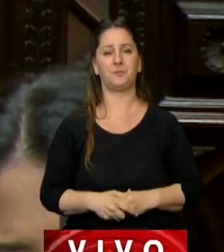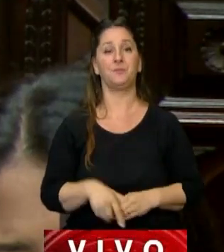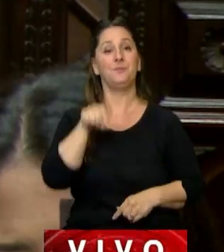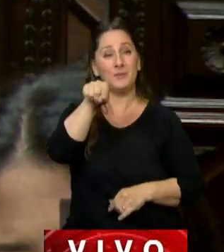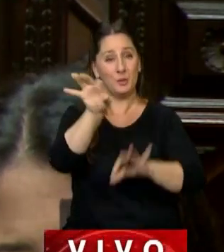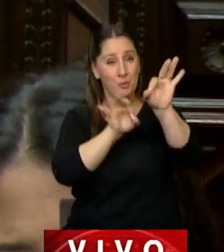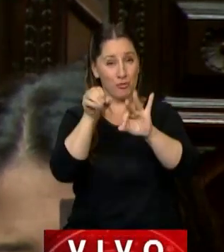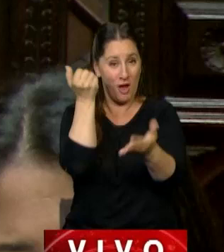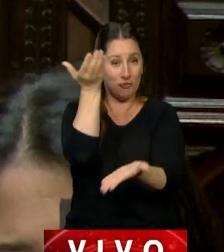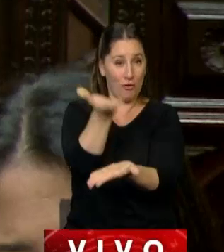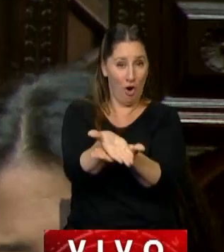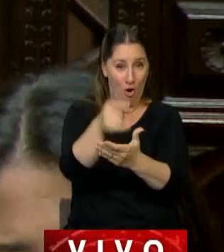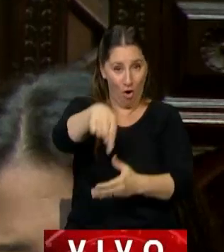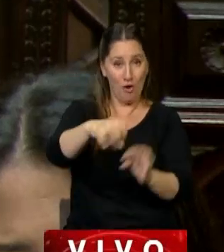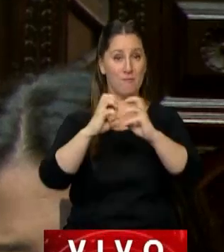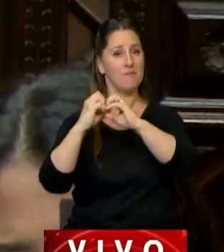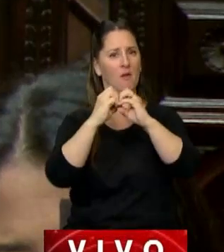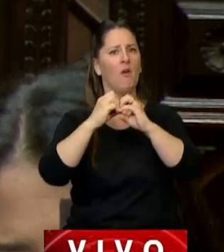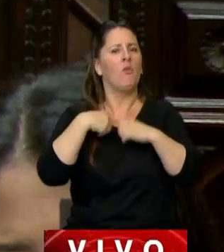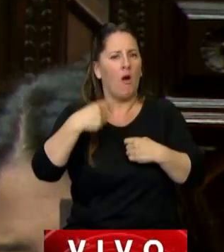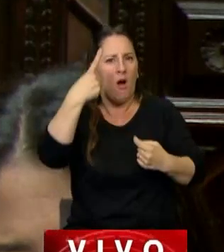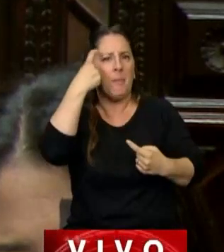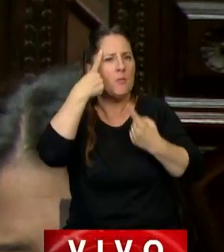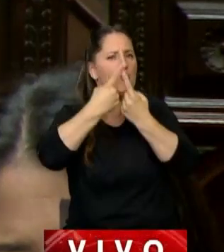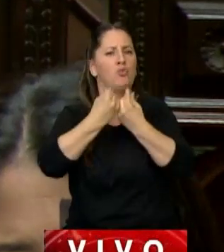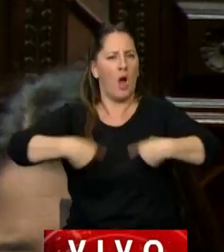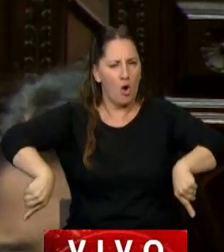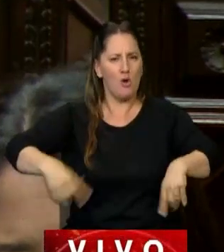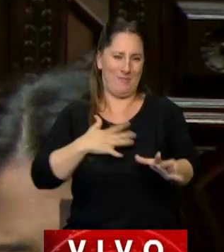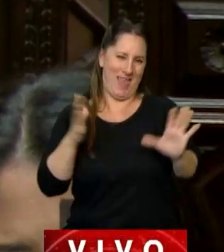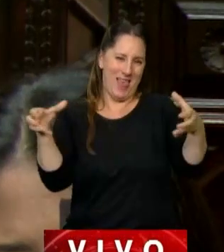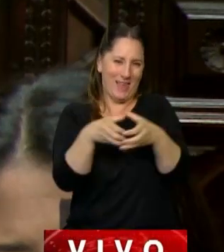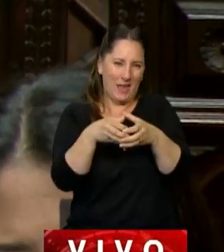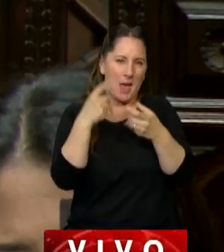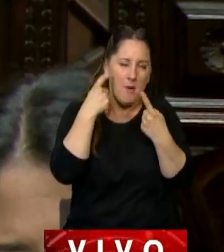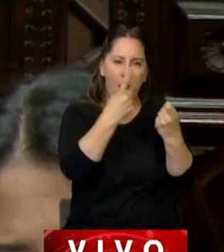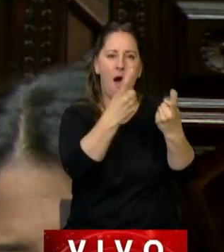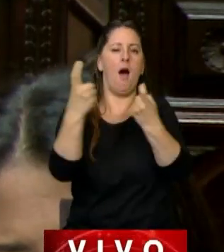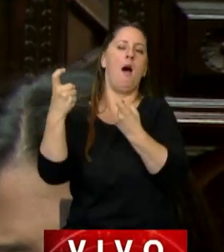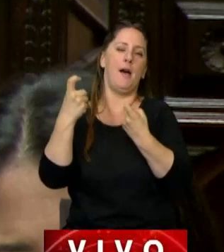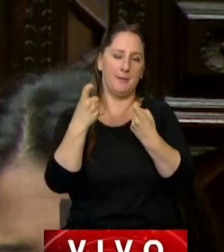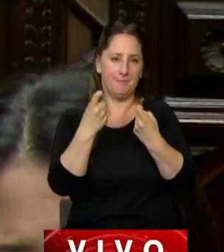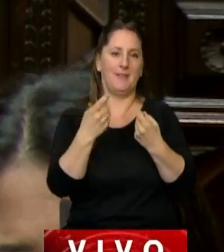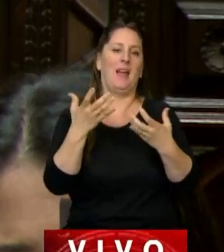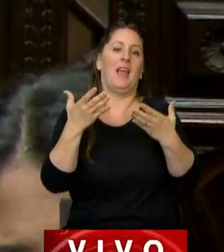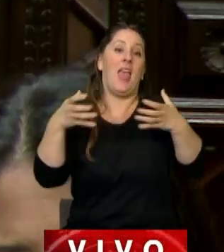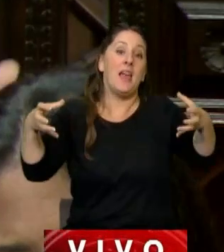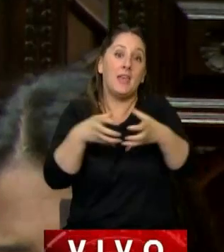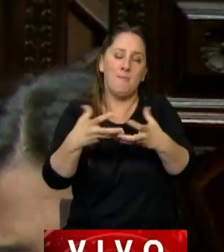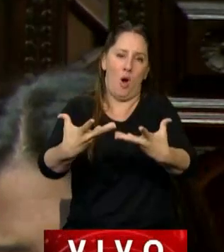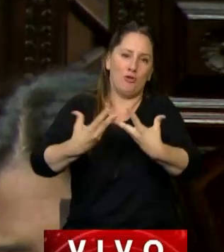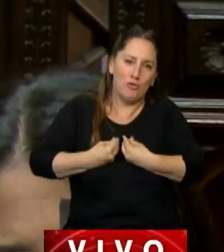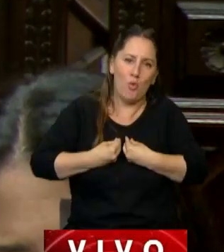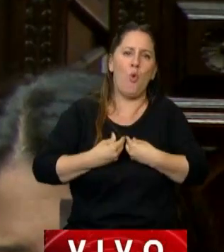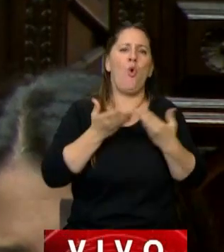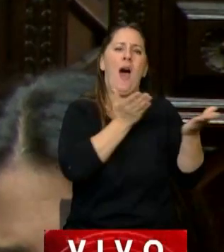Este proyecto que estamos tratando hoy me enseñó mucho a mí en particular, a mi equipo, que le agradezco toda la ayuda que hicieron junto